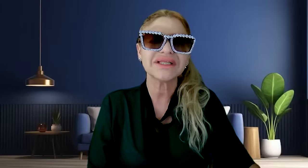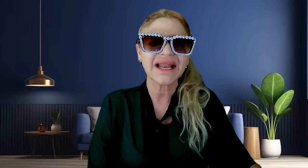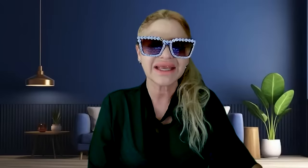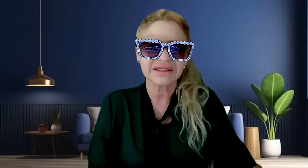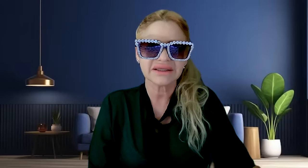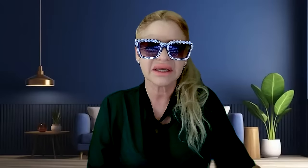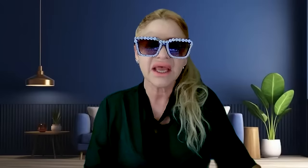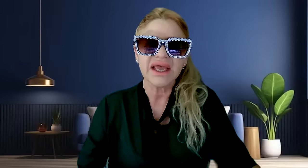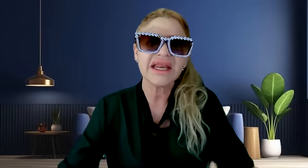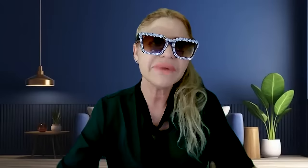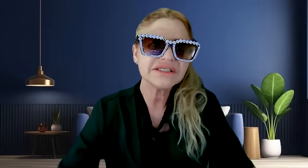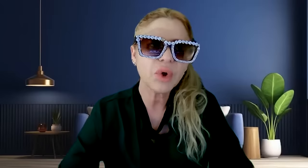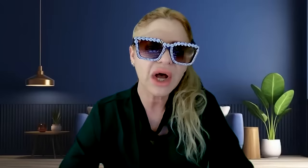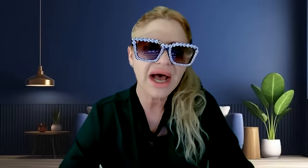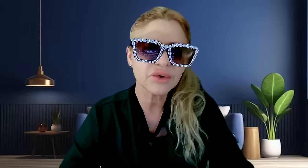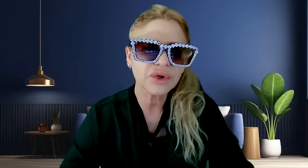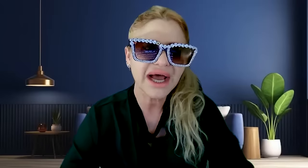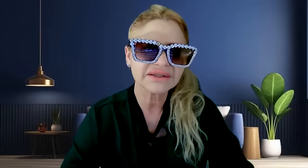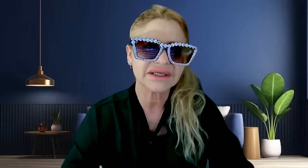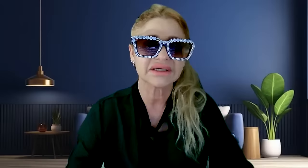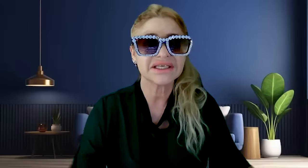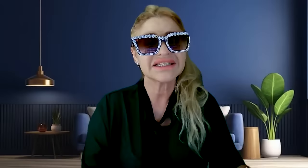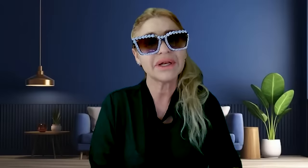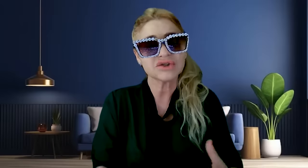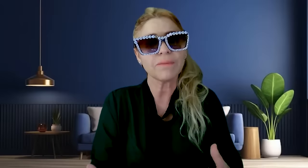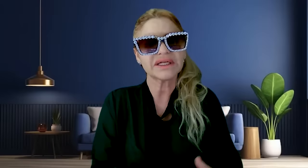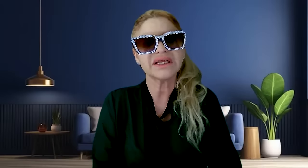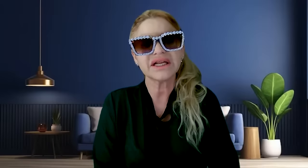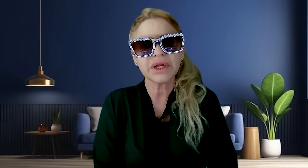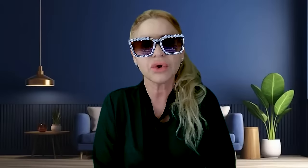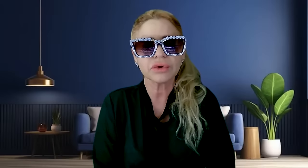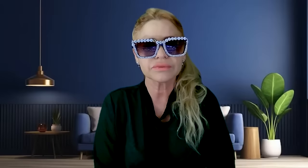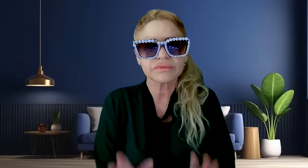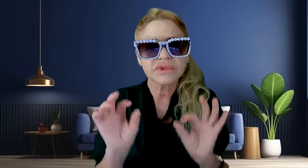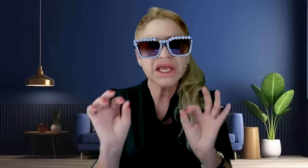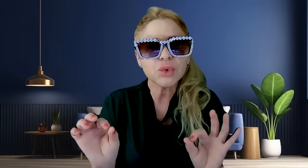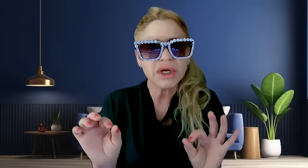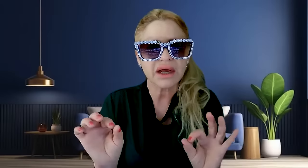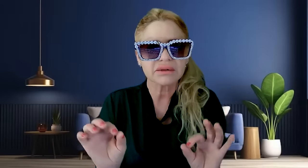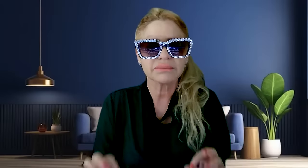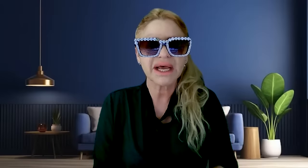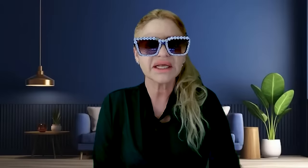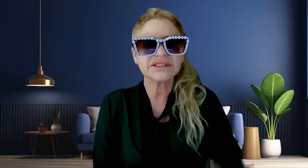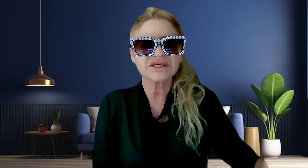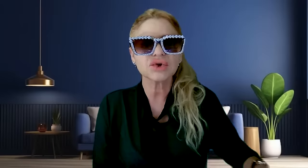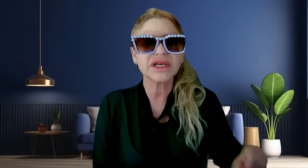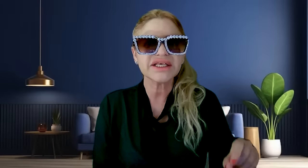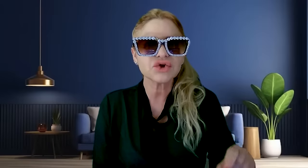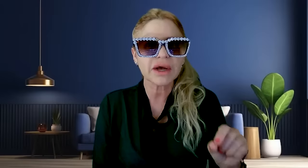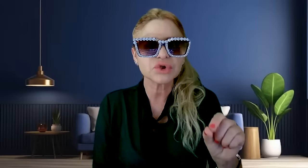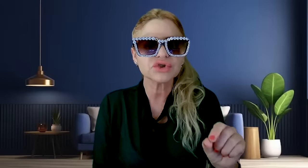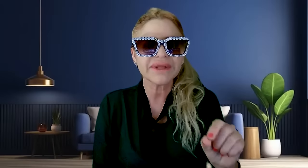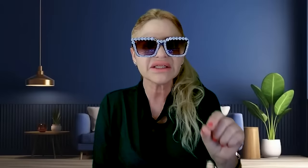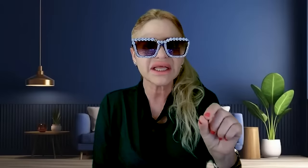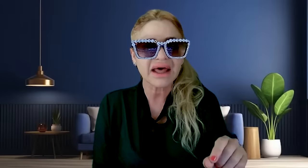zapato de la élite. El mismo Aaron Carter, ya saben, les compartí, reveló que nunca Michael Jackson le